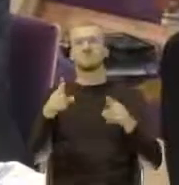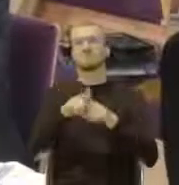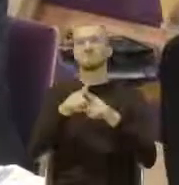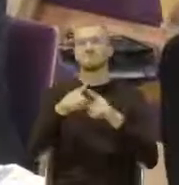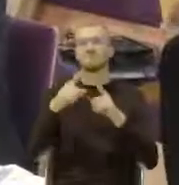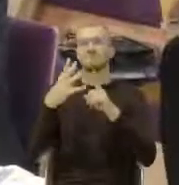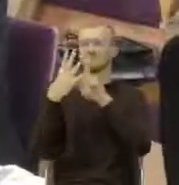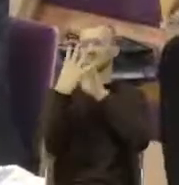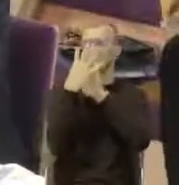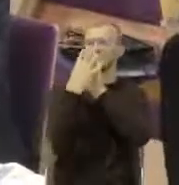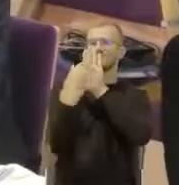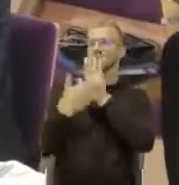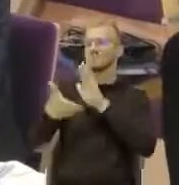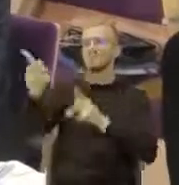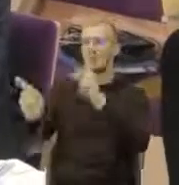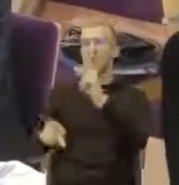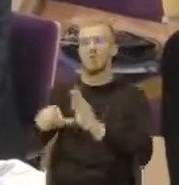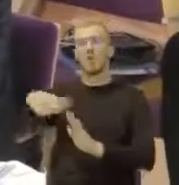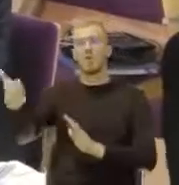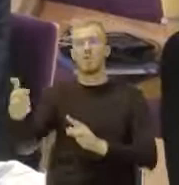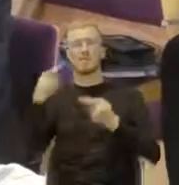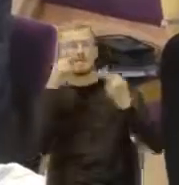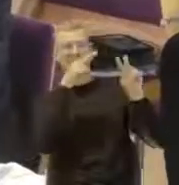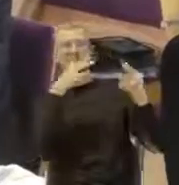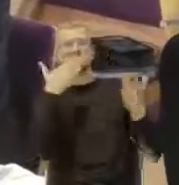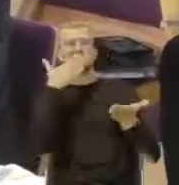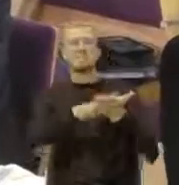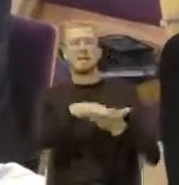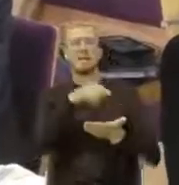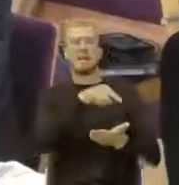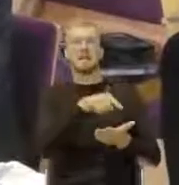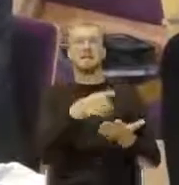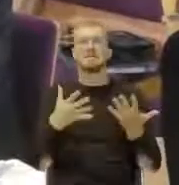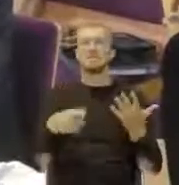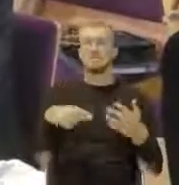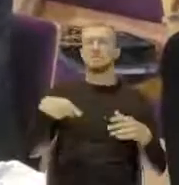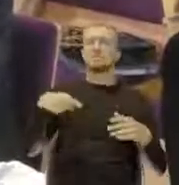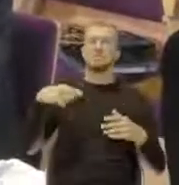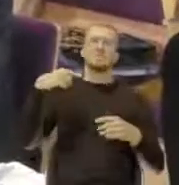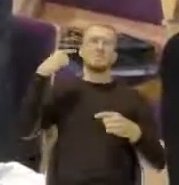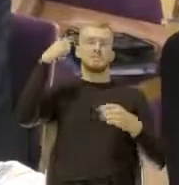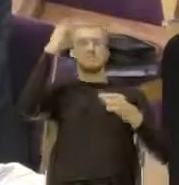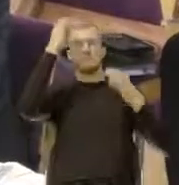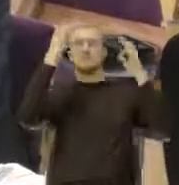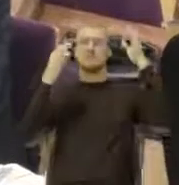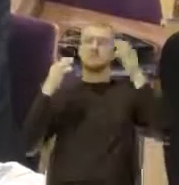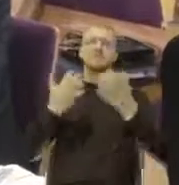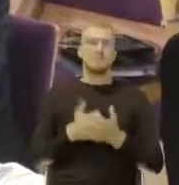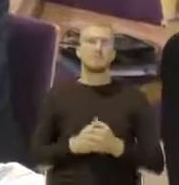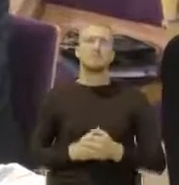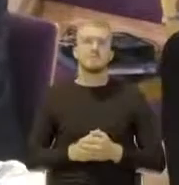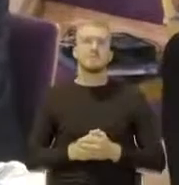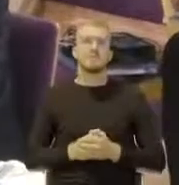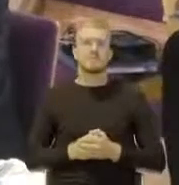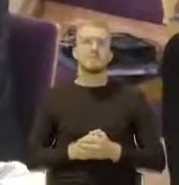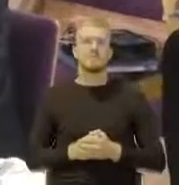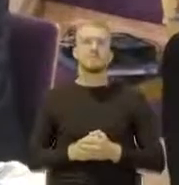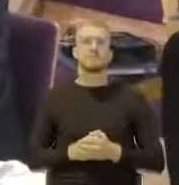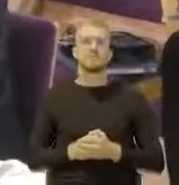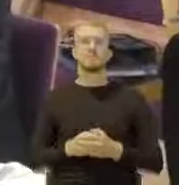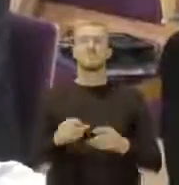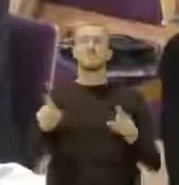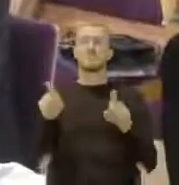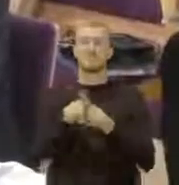con otra adicional que también tiene que ver con ello. Yo creo que la gran mayoría de los ciudadanos nos preocupamos mucho por las próximas